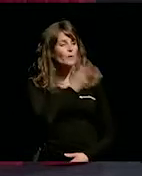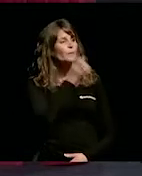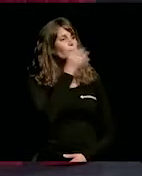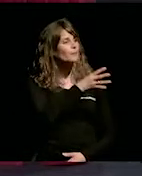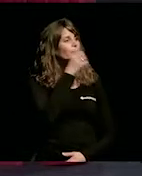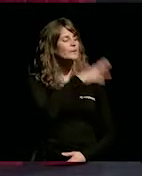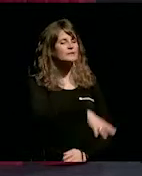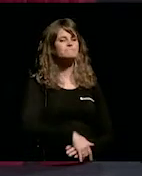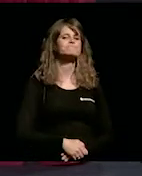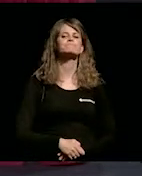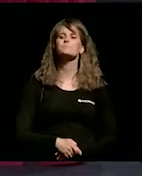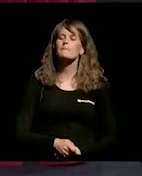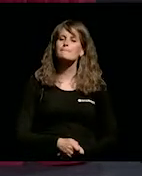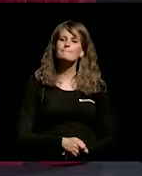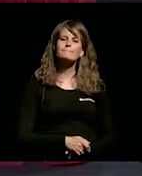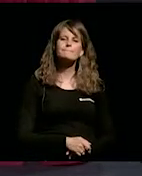Pues muy bien.